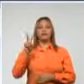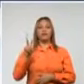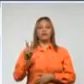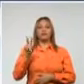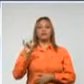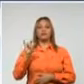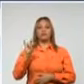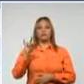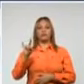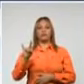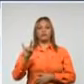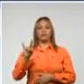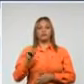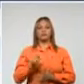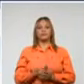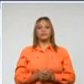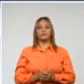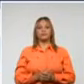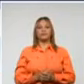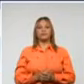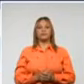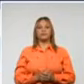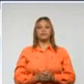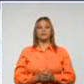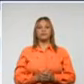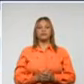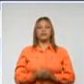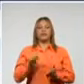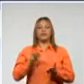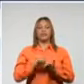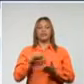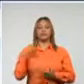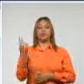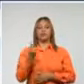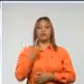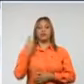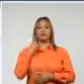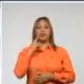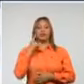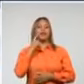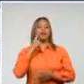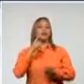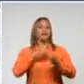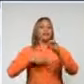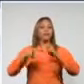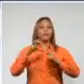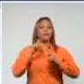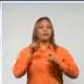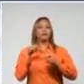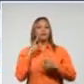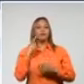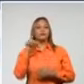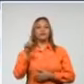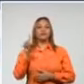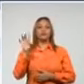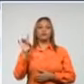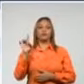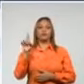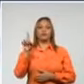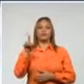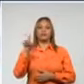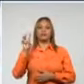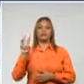269, y el Centro Nacional de Genética, 113 muestras se procesaron